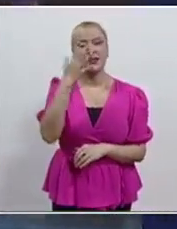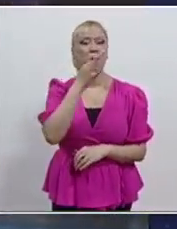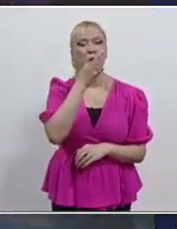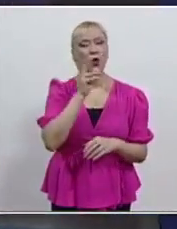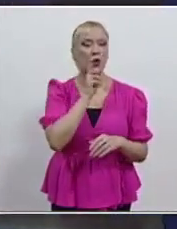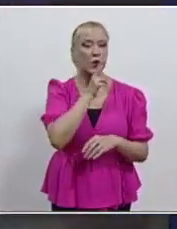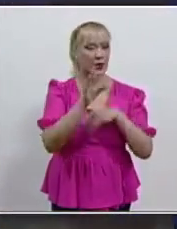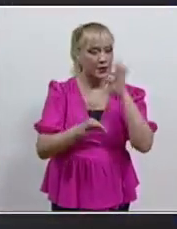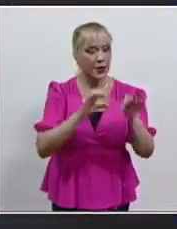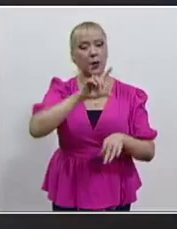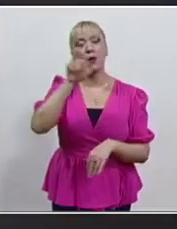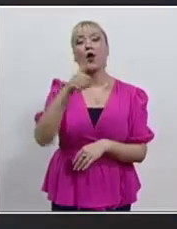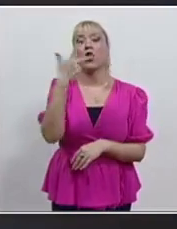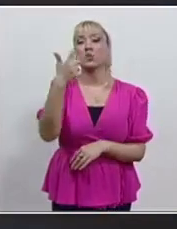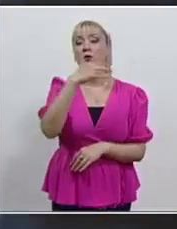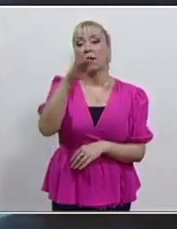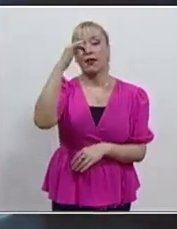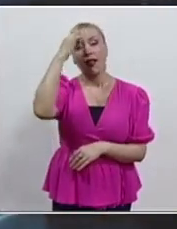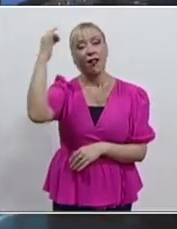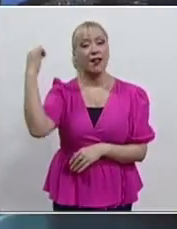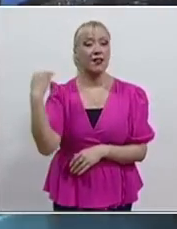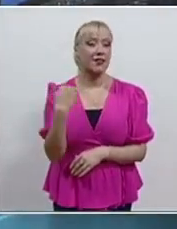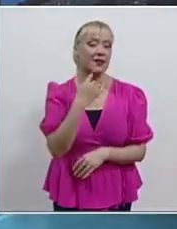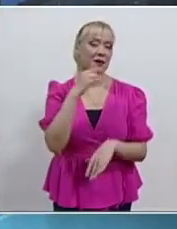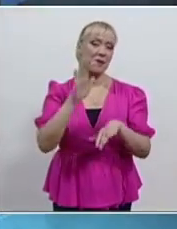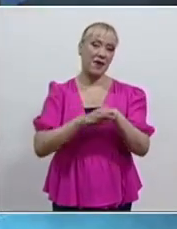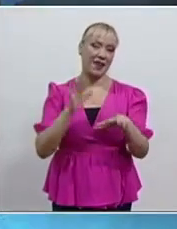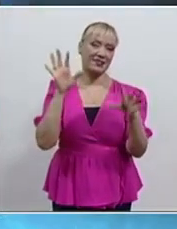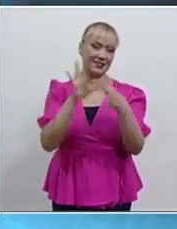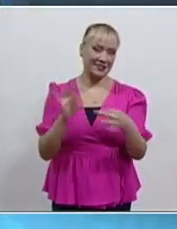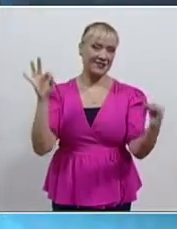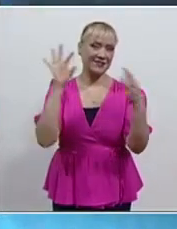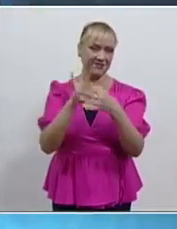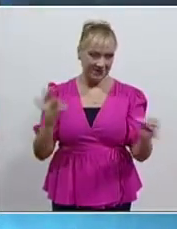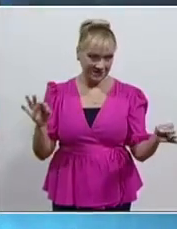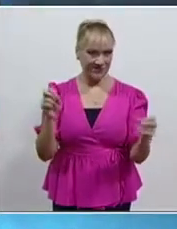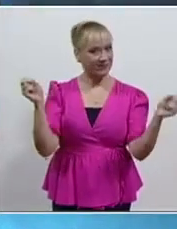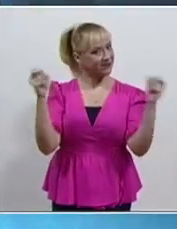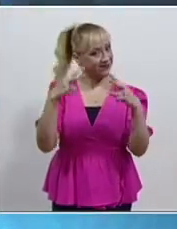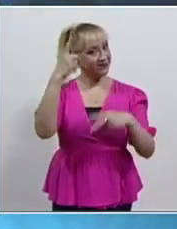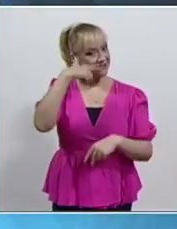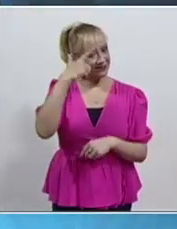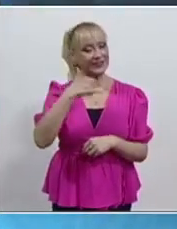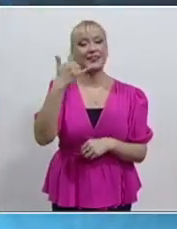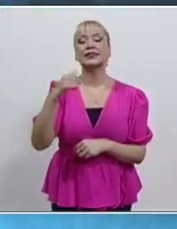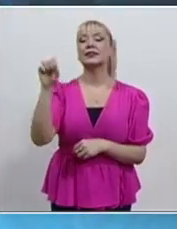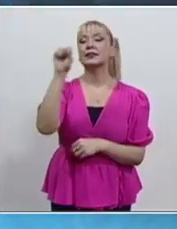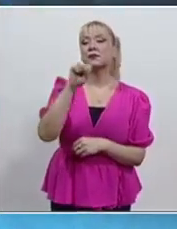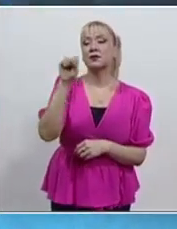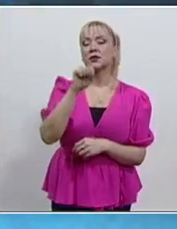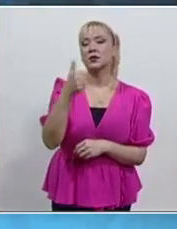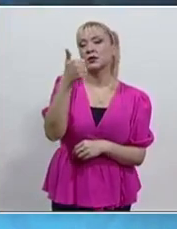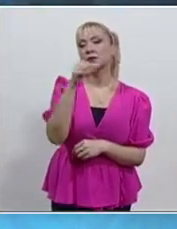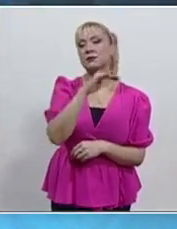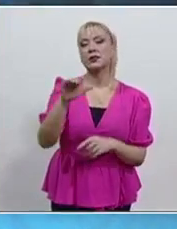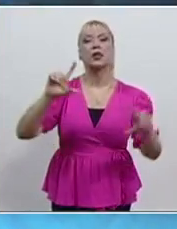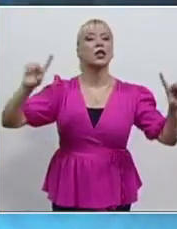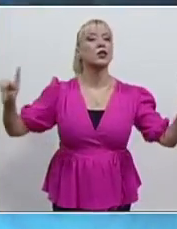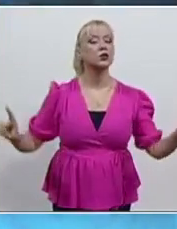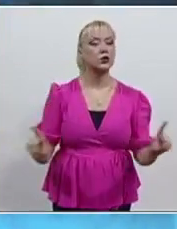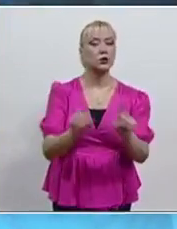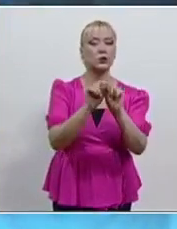avance informativo y a las 8:30 de la noche el noticiero nocturno. Y este sábado no se pierda a las 18:30 horas